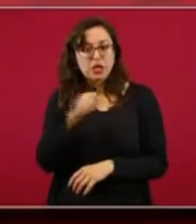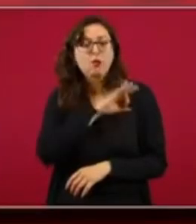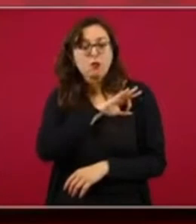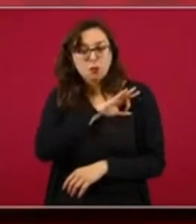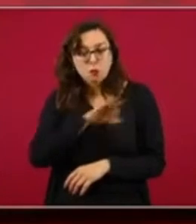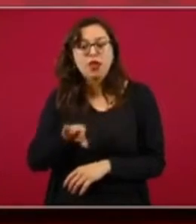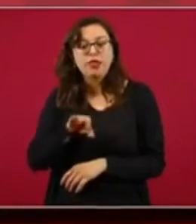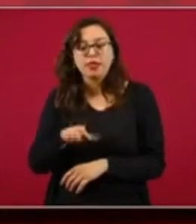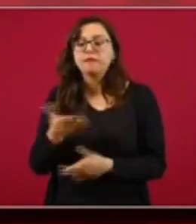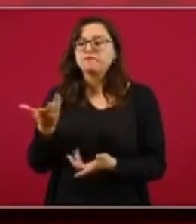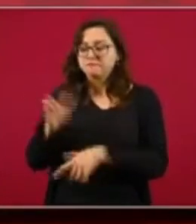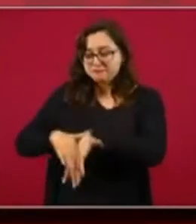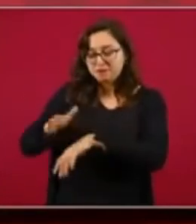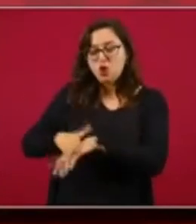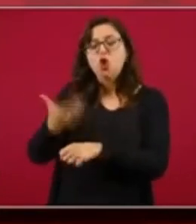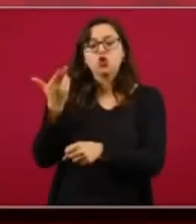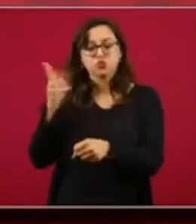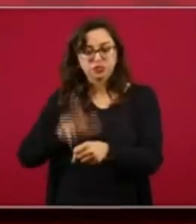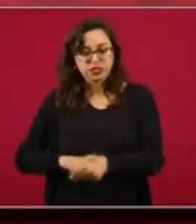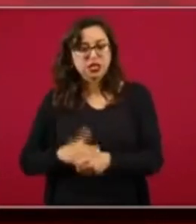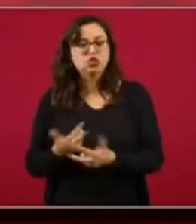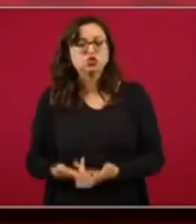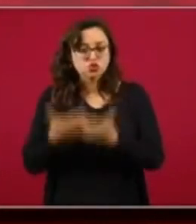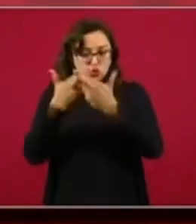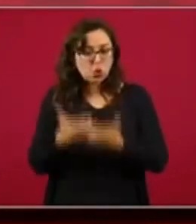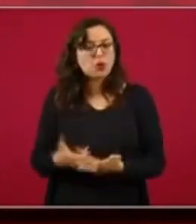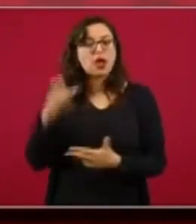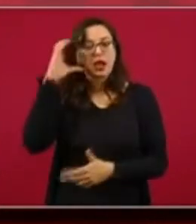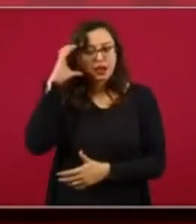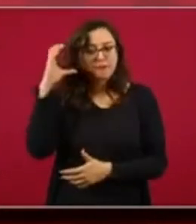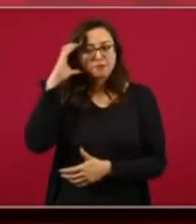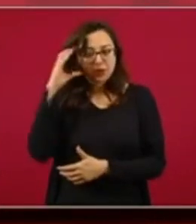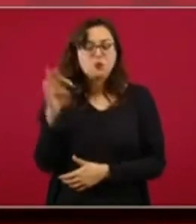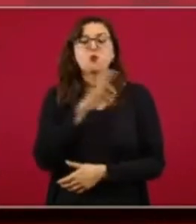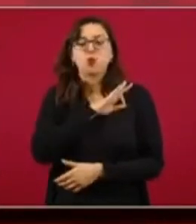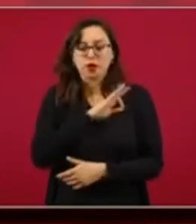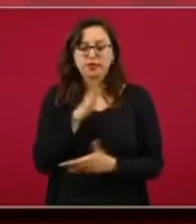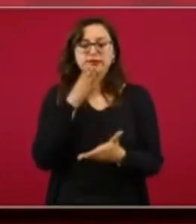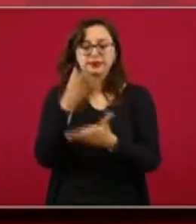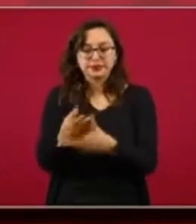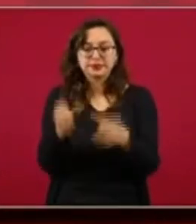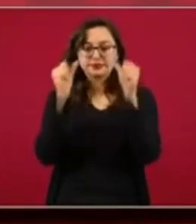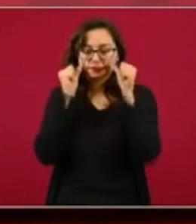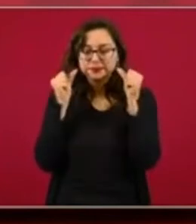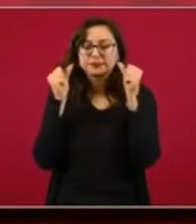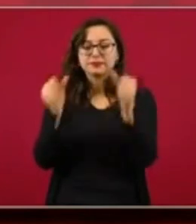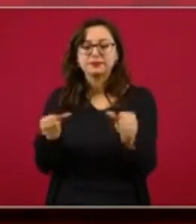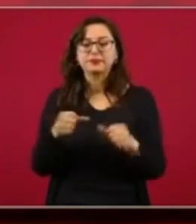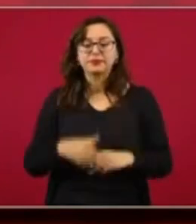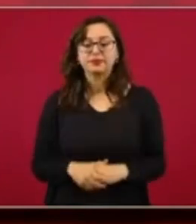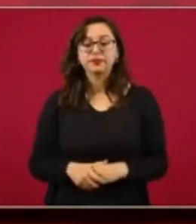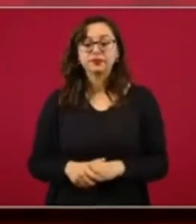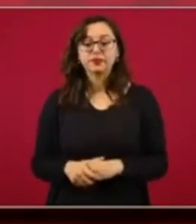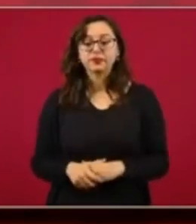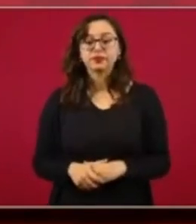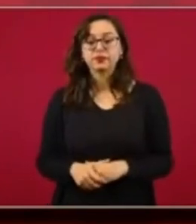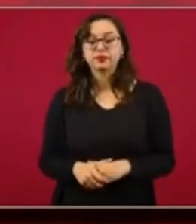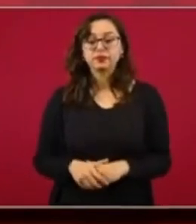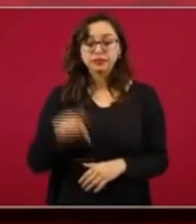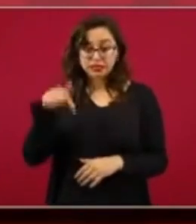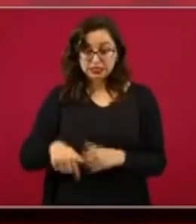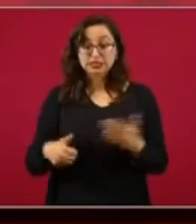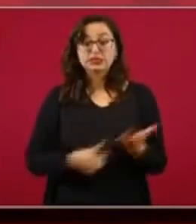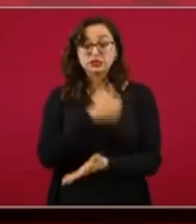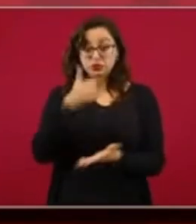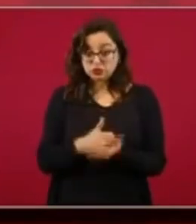sobre dónde hay un hospital que tenga camas disponibles y dónde se pueden atender. En la Ciudad de